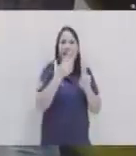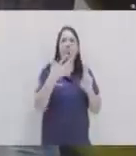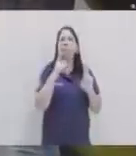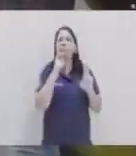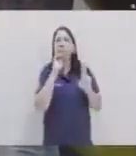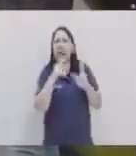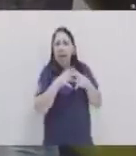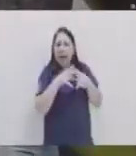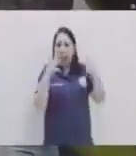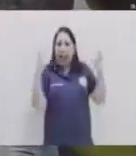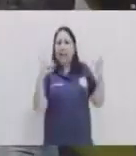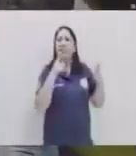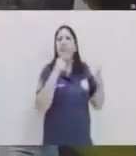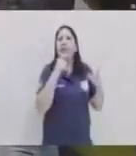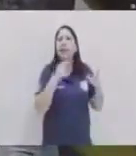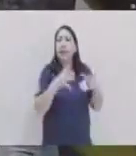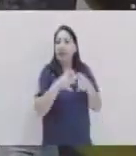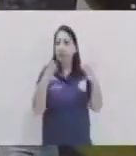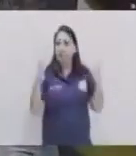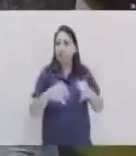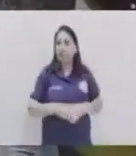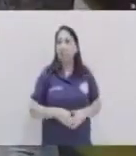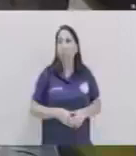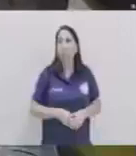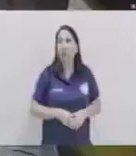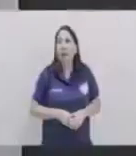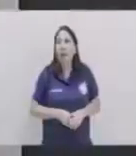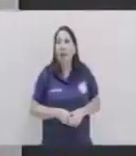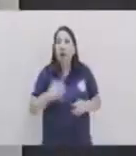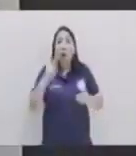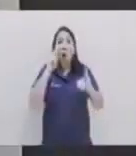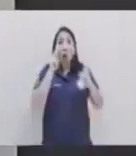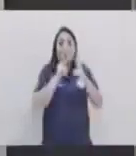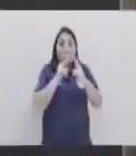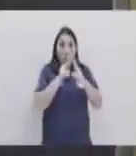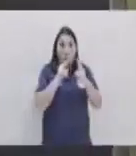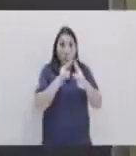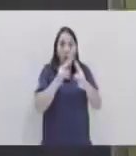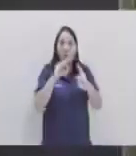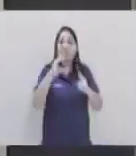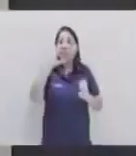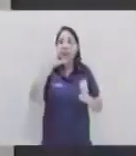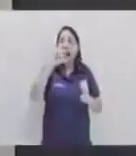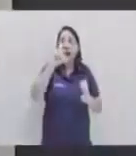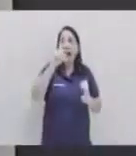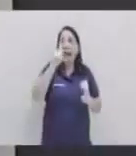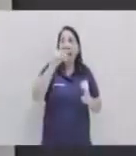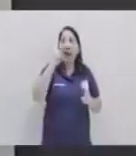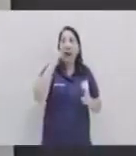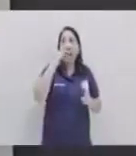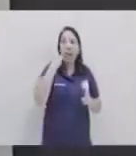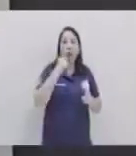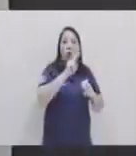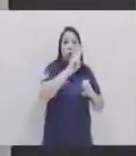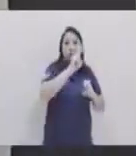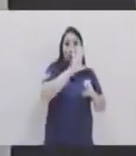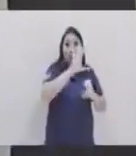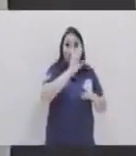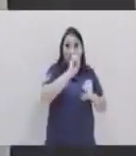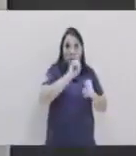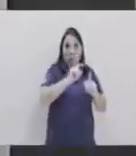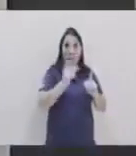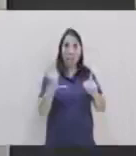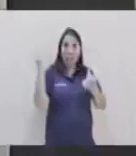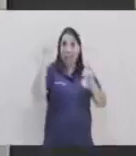cultura maya es el que se conoce como periodo clásico, que va del 250 al 950 después de Cristo.